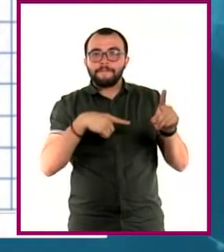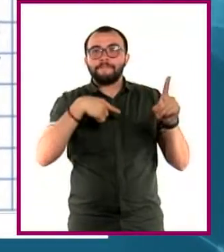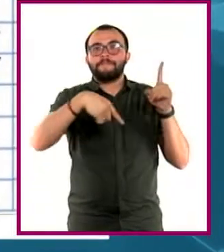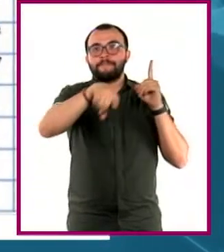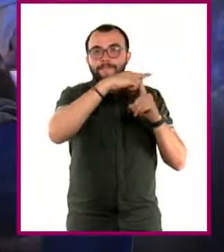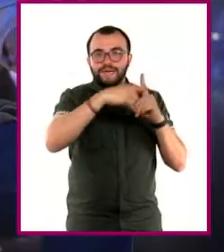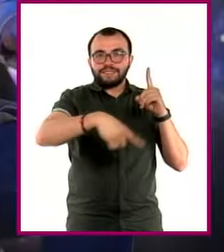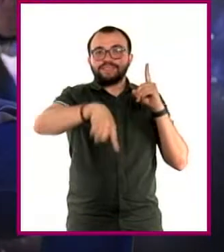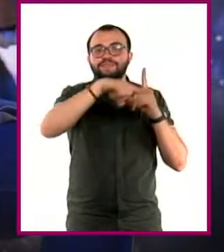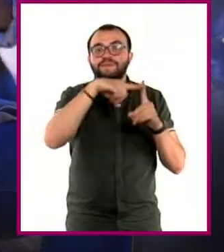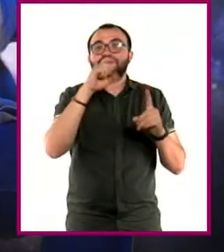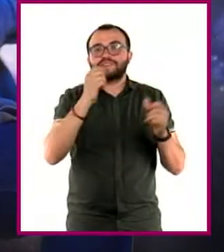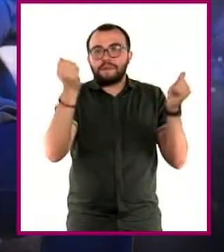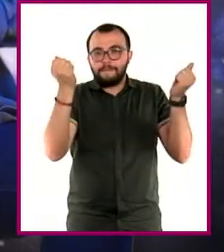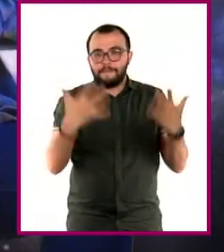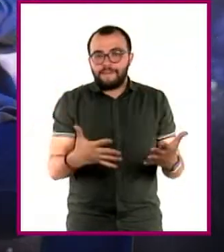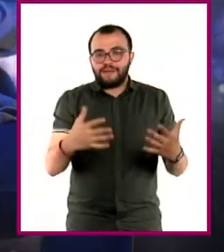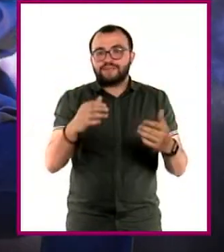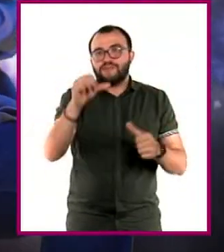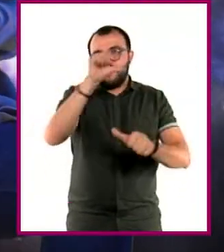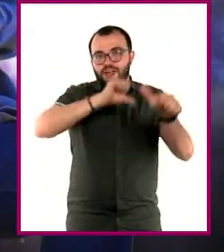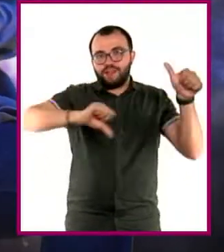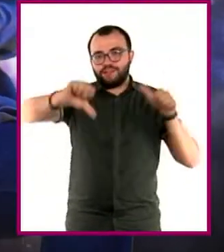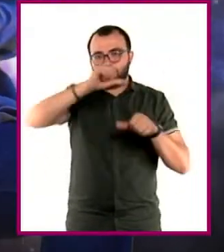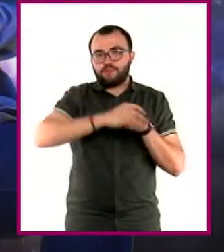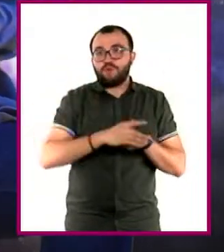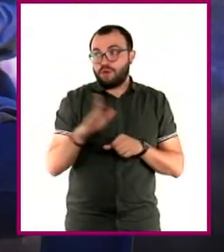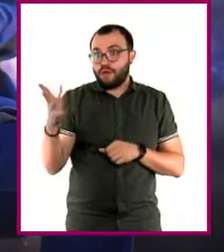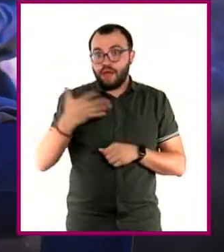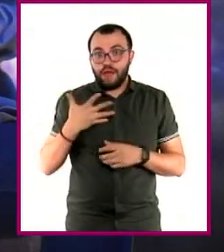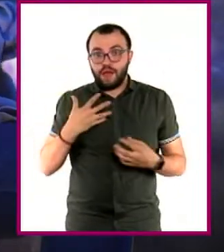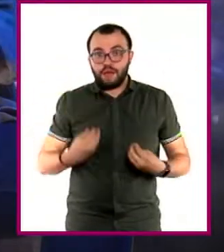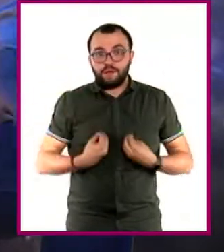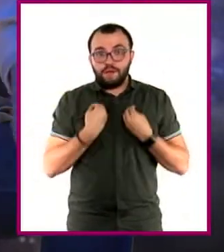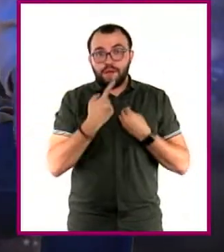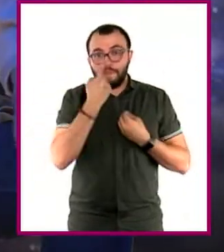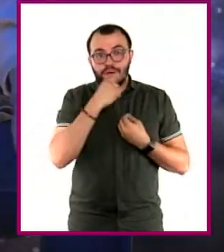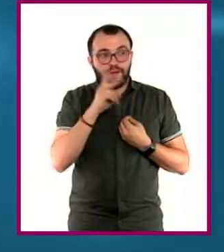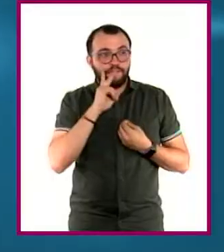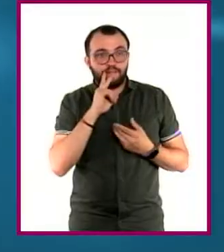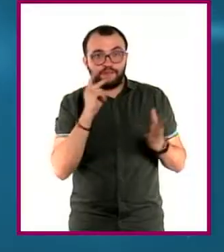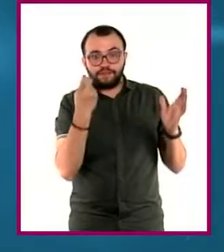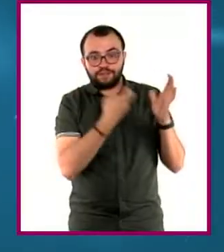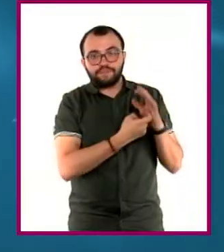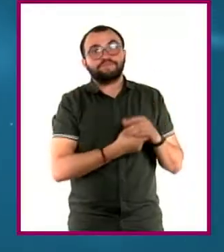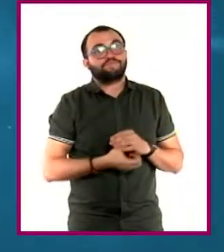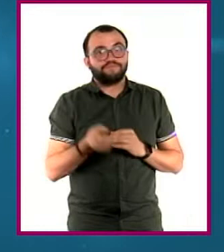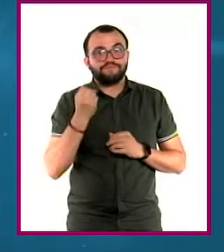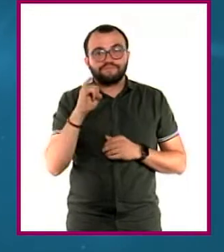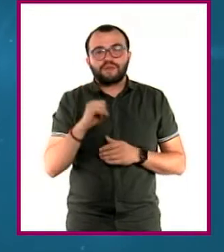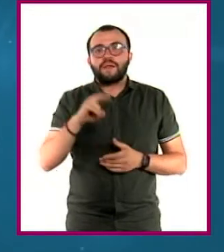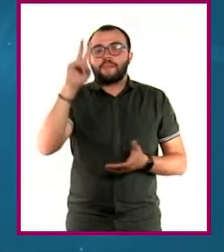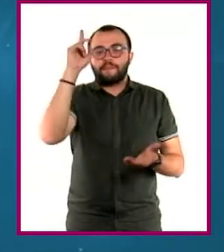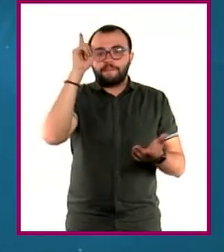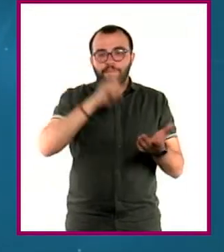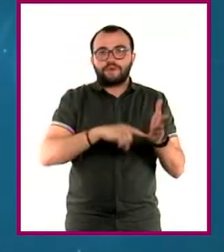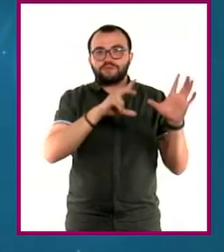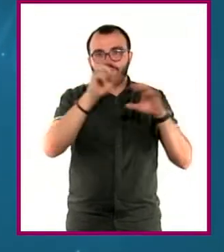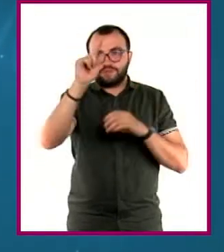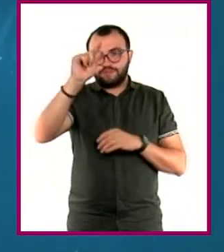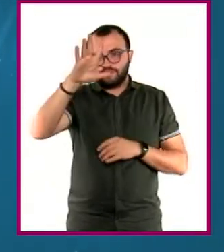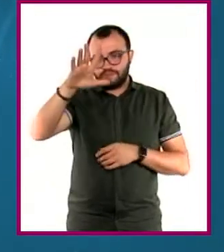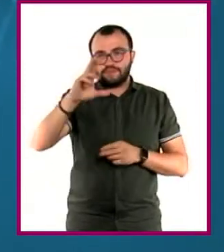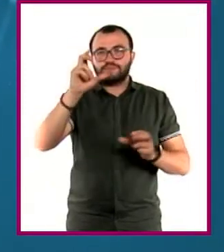peso atómico. ¿Y pudo vivir para comprobar su teoría? Pues sí. En 1875,